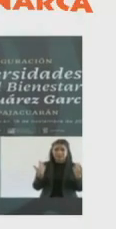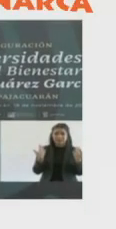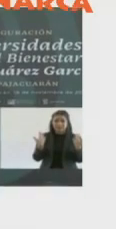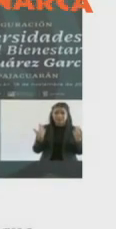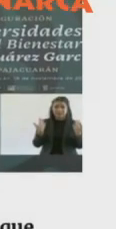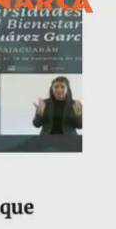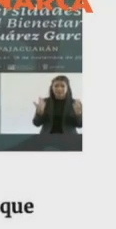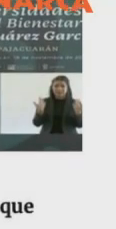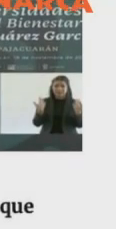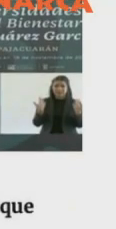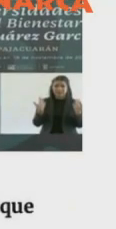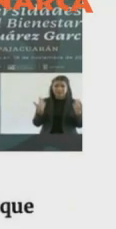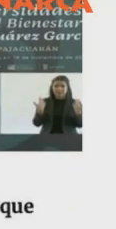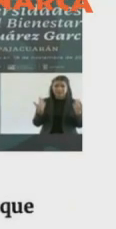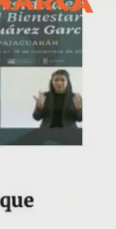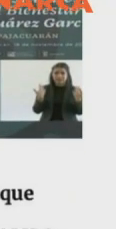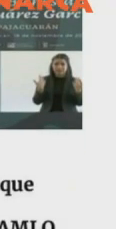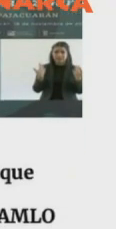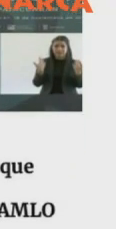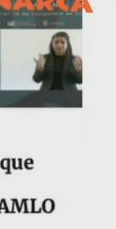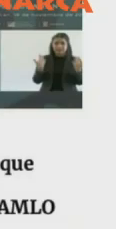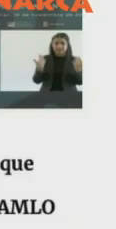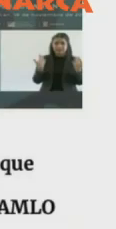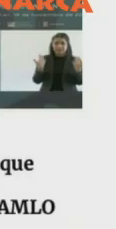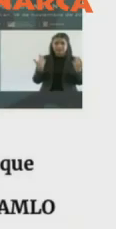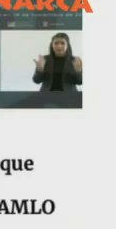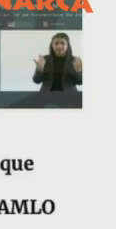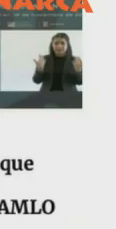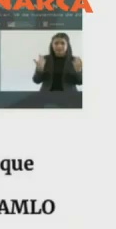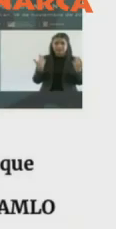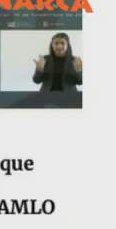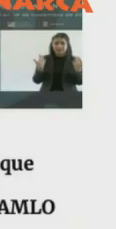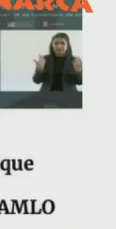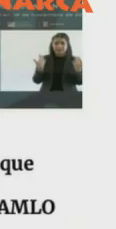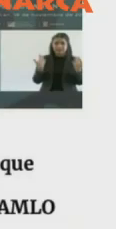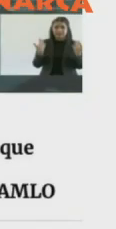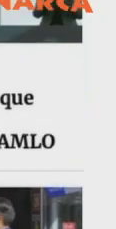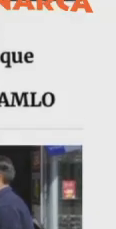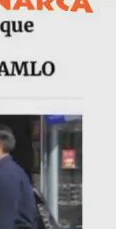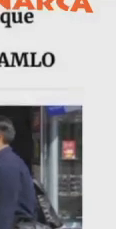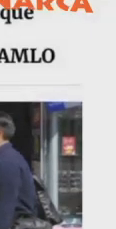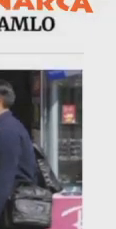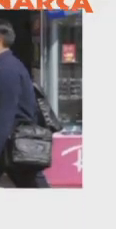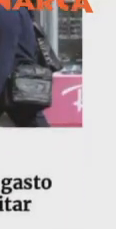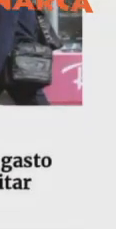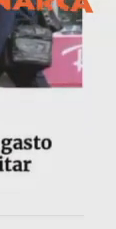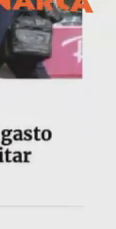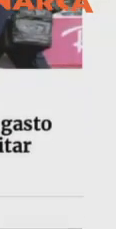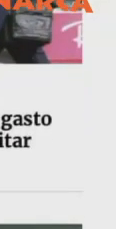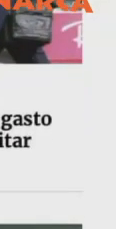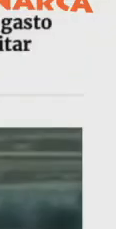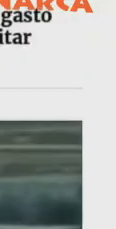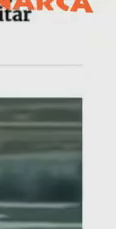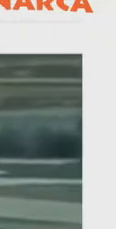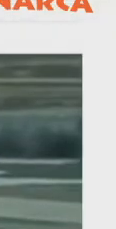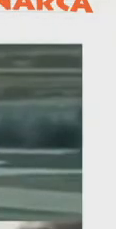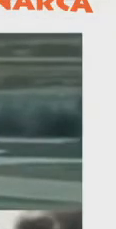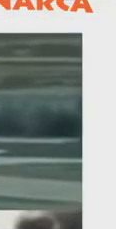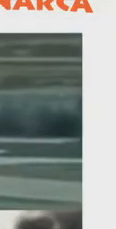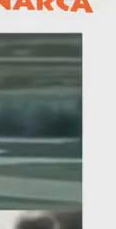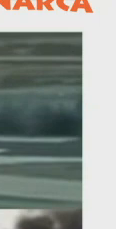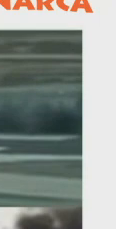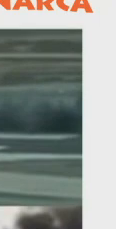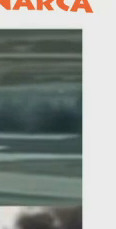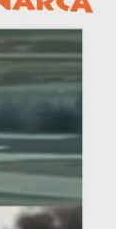Michoacán. Llaman a la prudencia en el gasto durante el Buen Fin para evitar endeudarse de más. Sí, hombre. Por